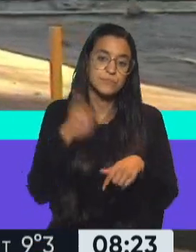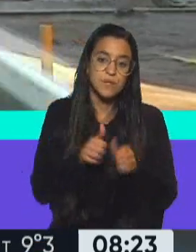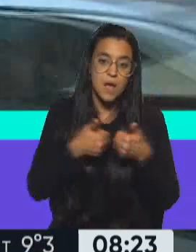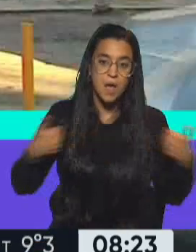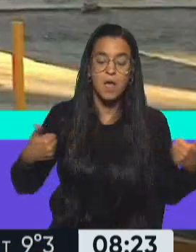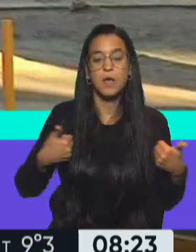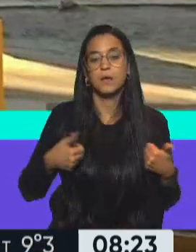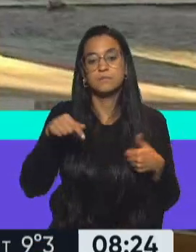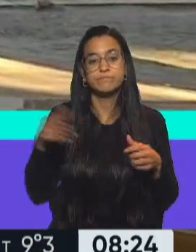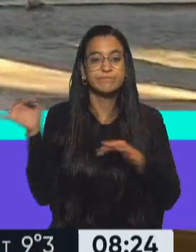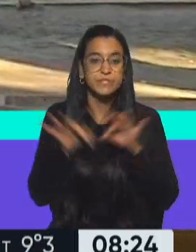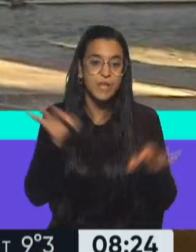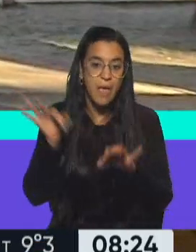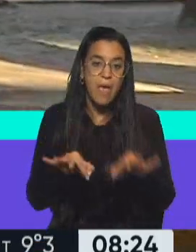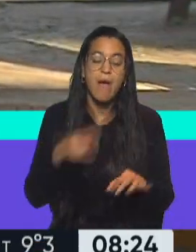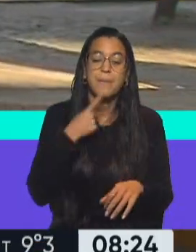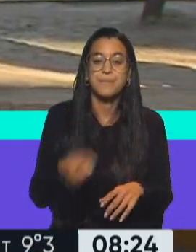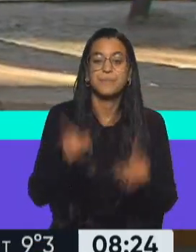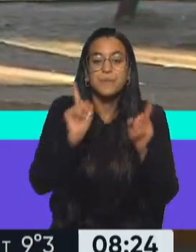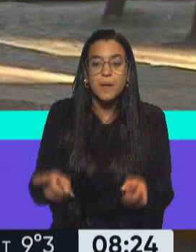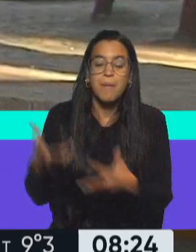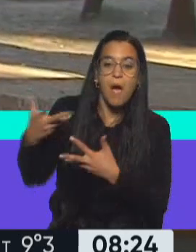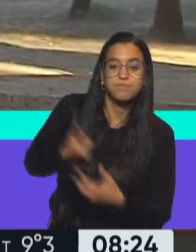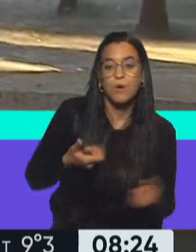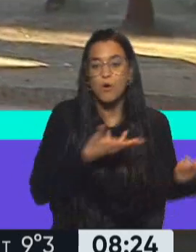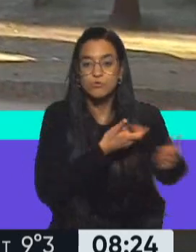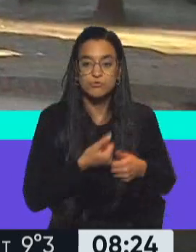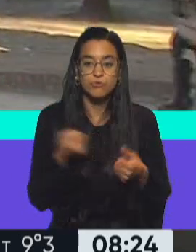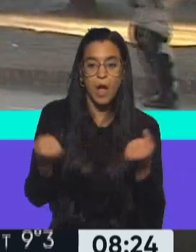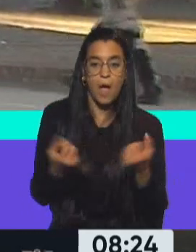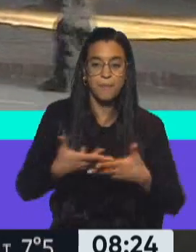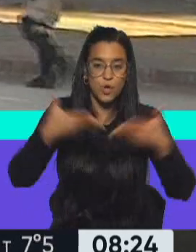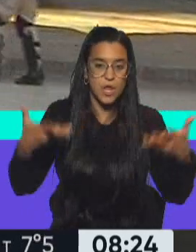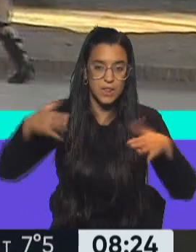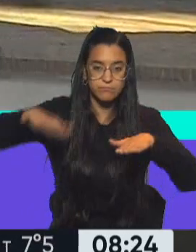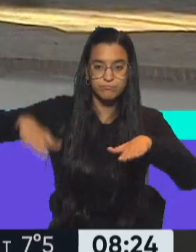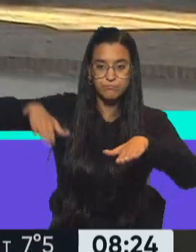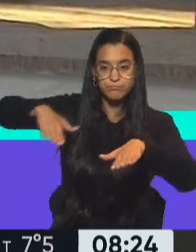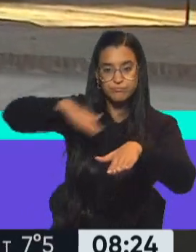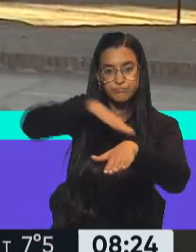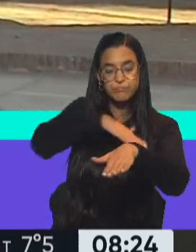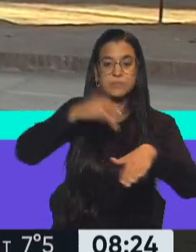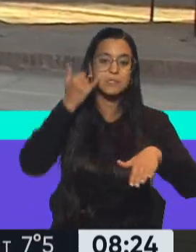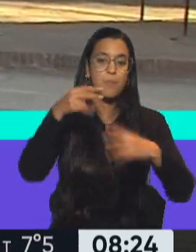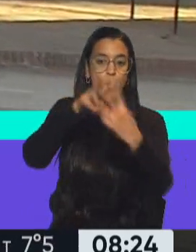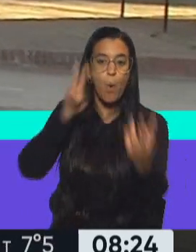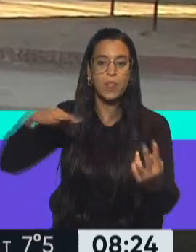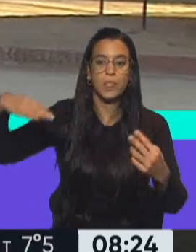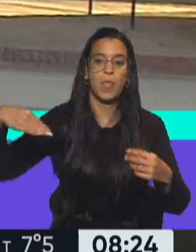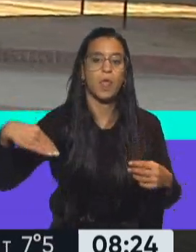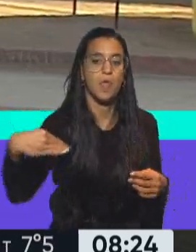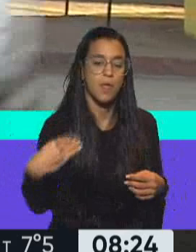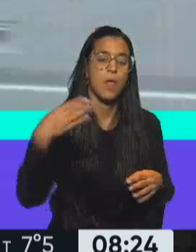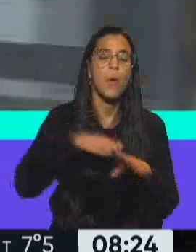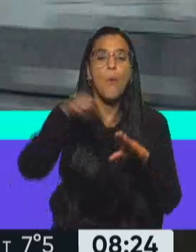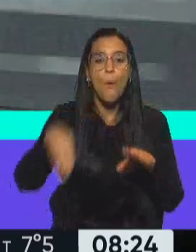comenzando a llegar aquí. Están llegando las bases de apoyo, que son las camionetas que ya se ubican del otro lado del puente, es decir, de la